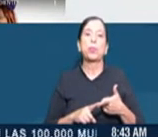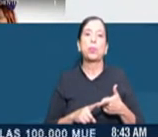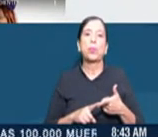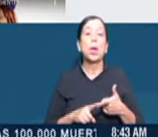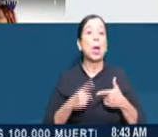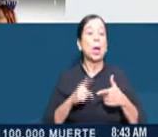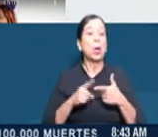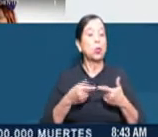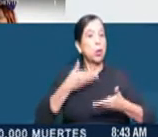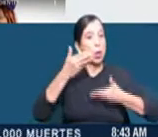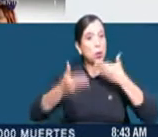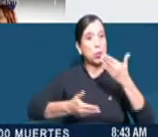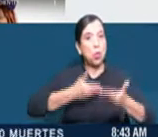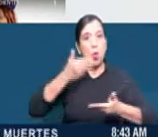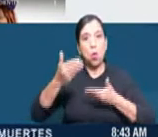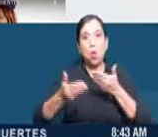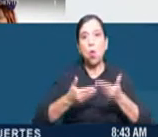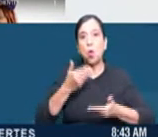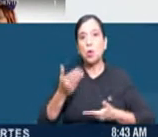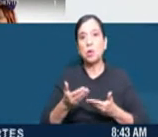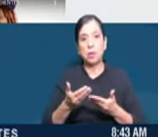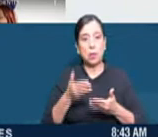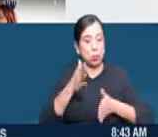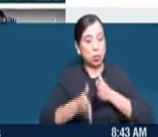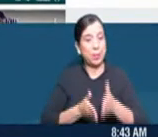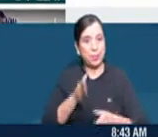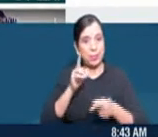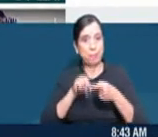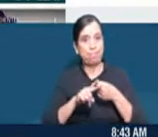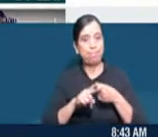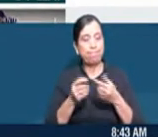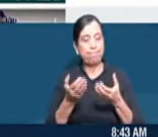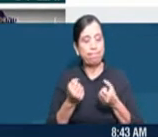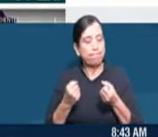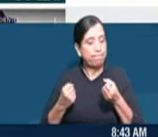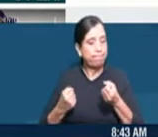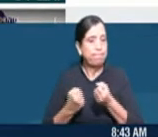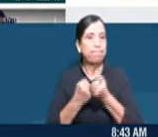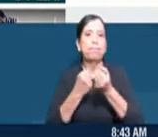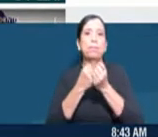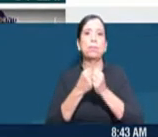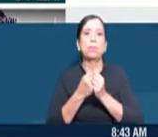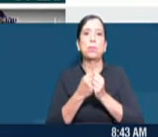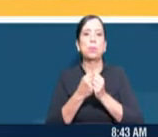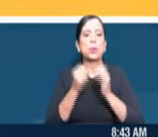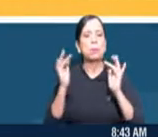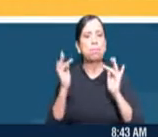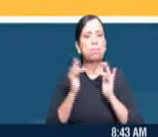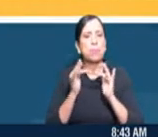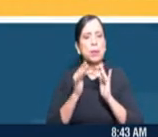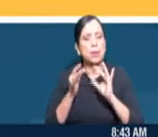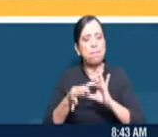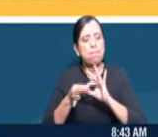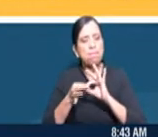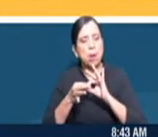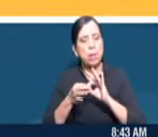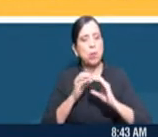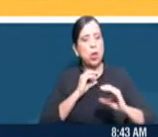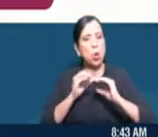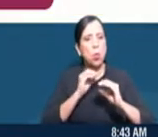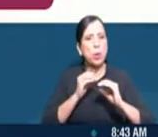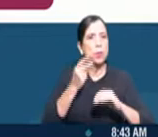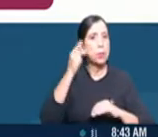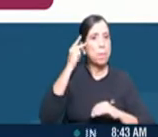estos tips, de estas recomendaciones de crianza positiva, queremos reforzar este vínculo, esta comunicación entre